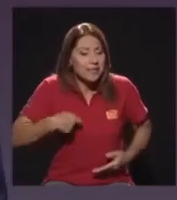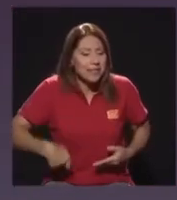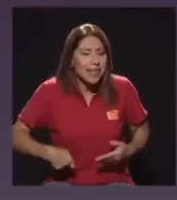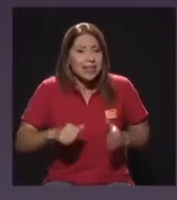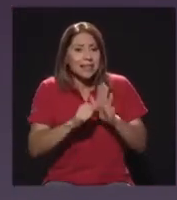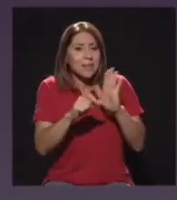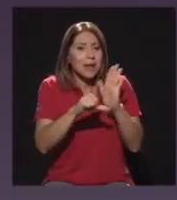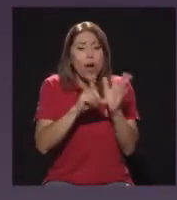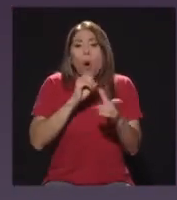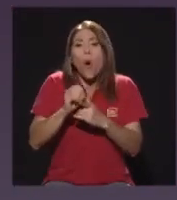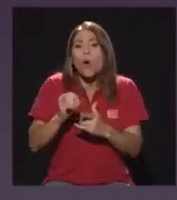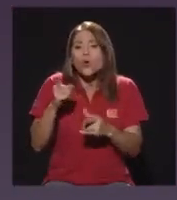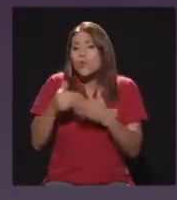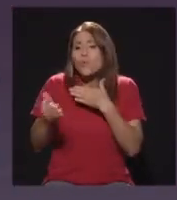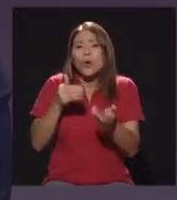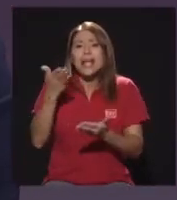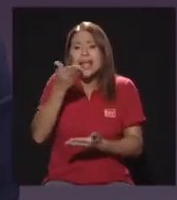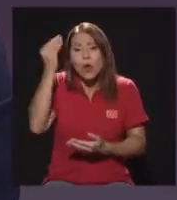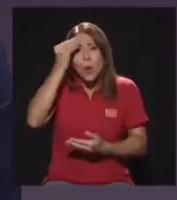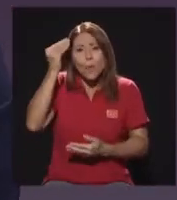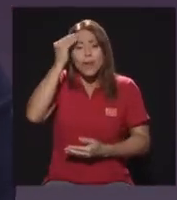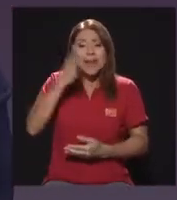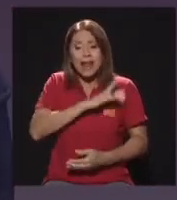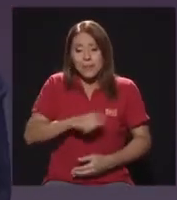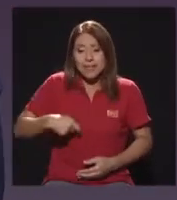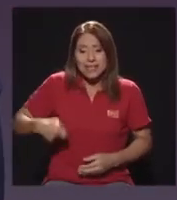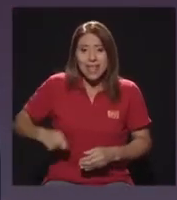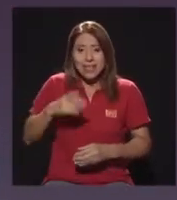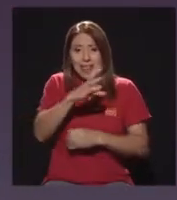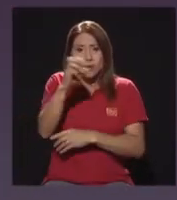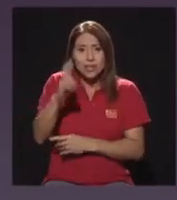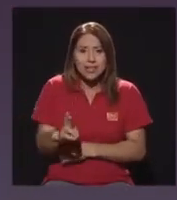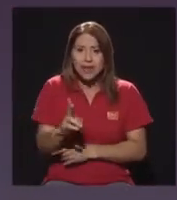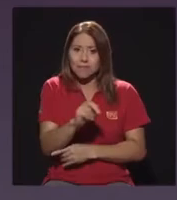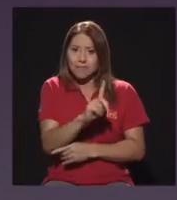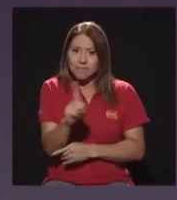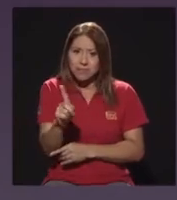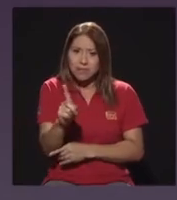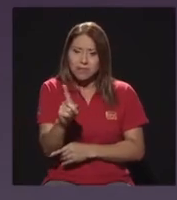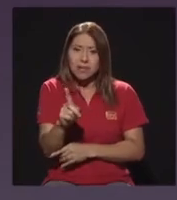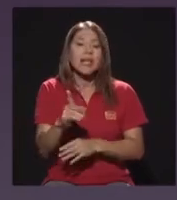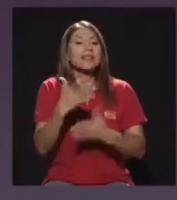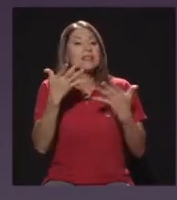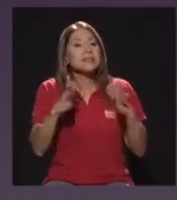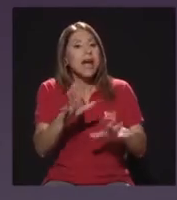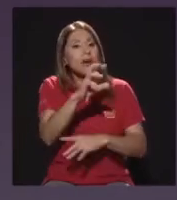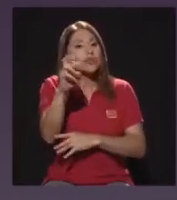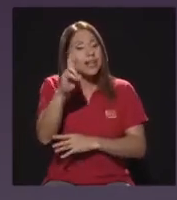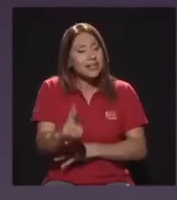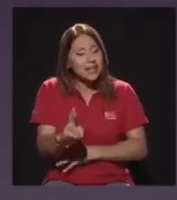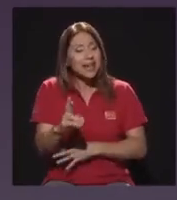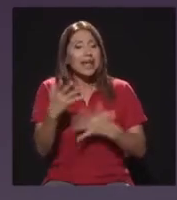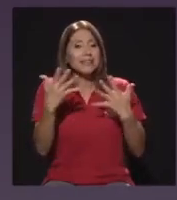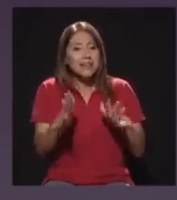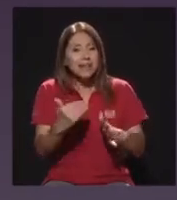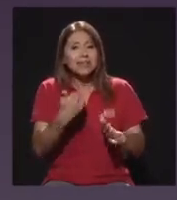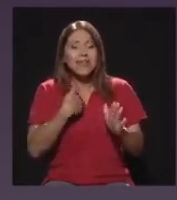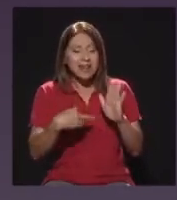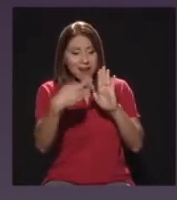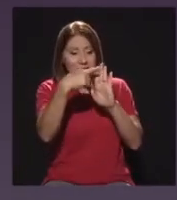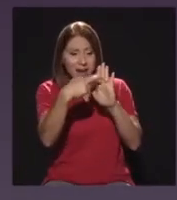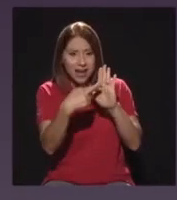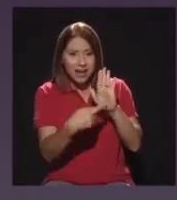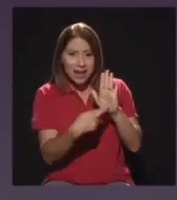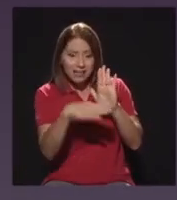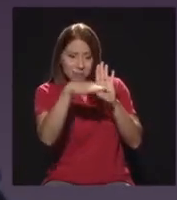presidente de la república verdad aquí lo importante es que ya costa rica como estado tiene esas reglas esas obligaciones que hay